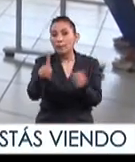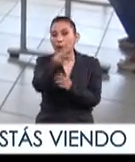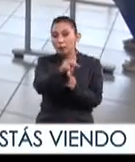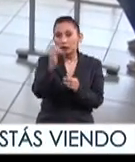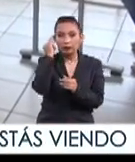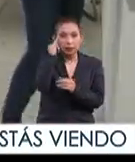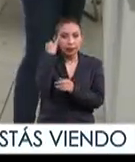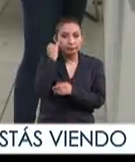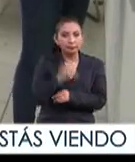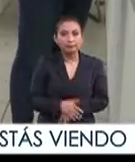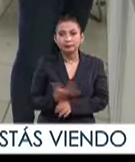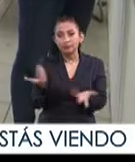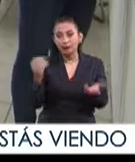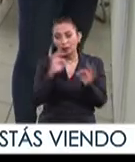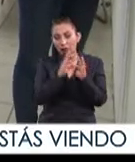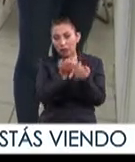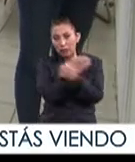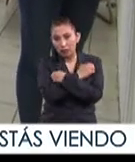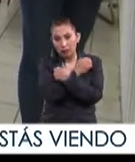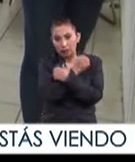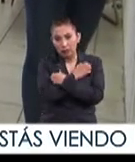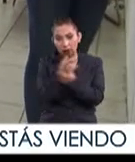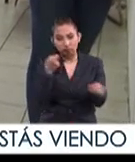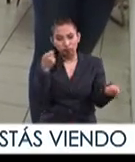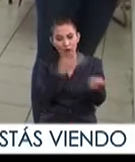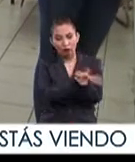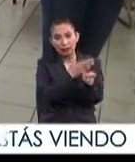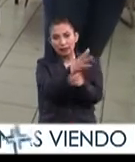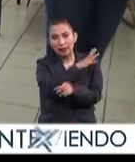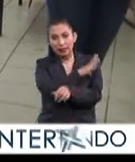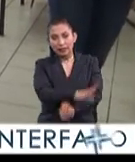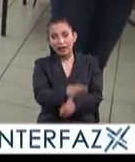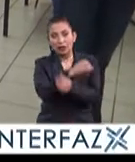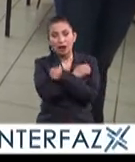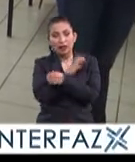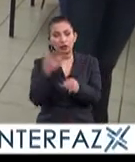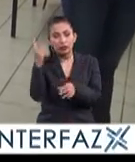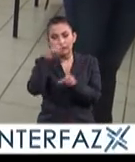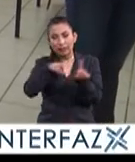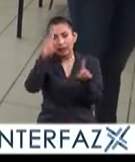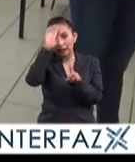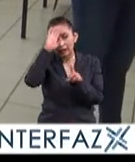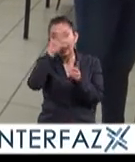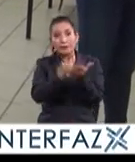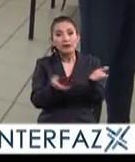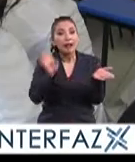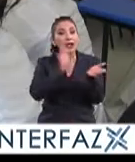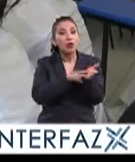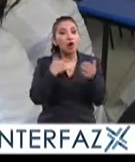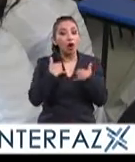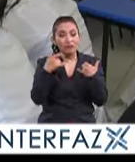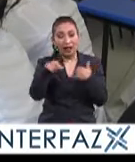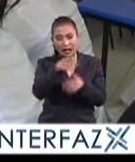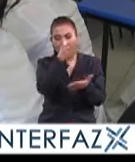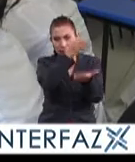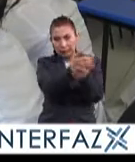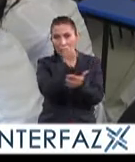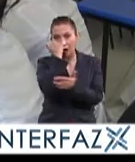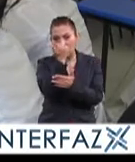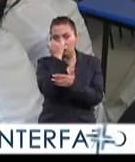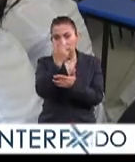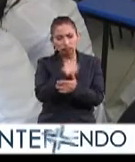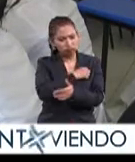pueblos indígenas. Bajo el modelo educativo de la Coordinación General de Educación Intercultural y Bilingüe, los jóvenes estudiantes